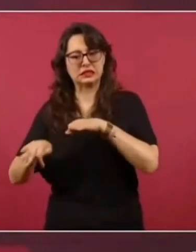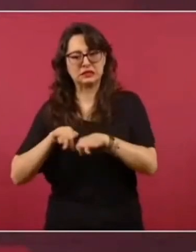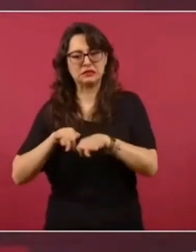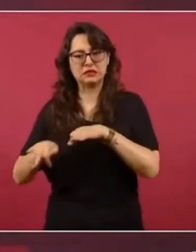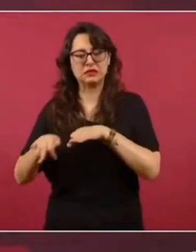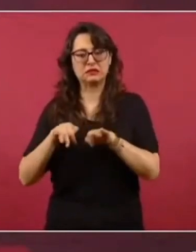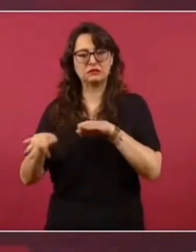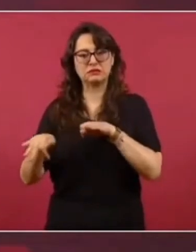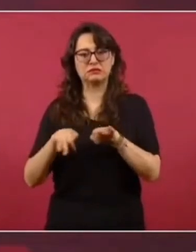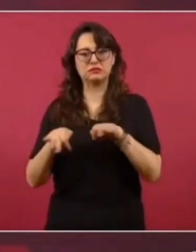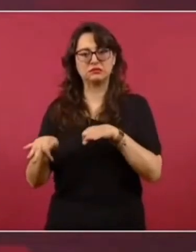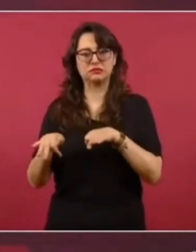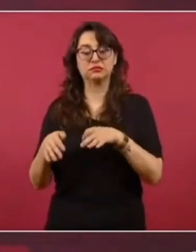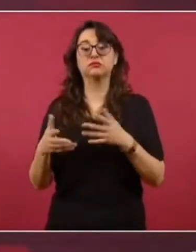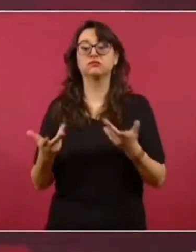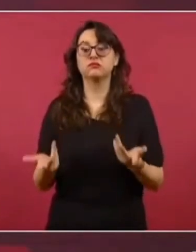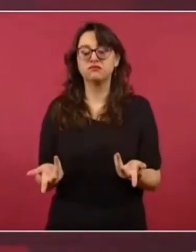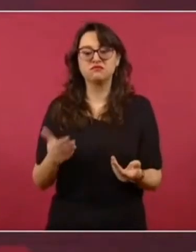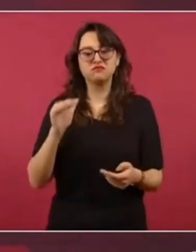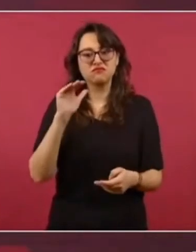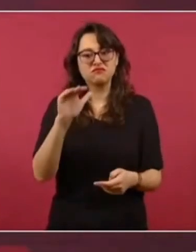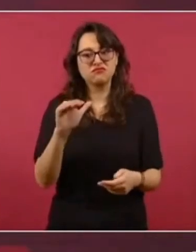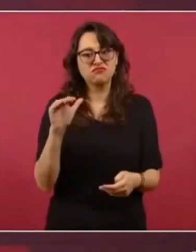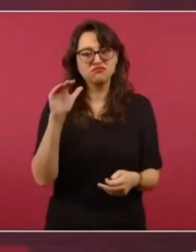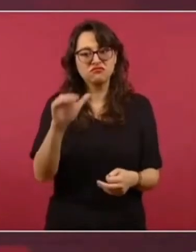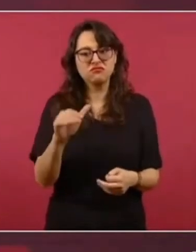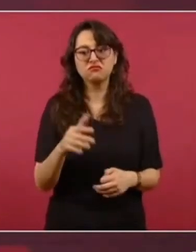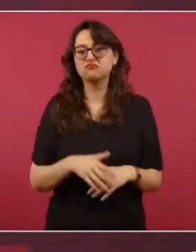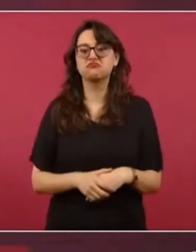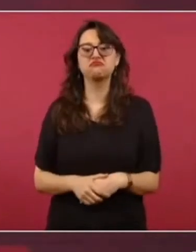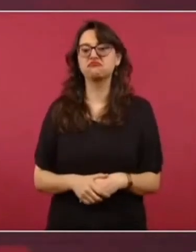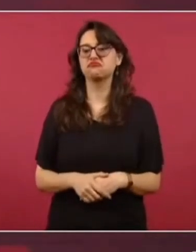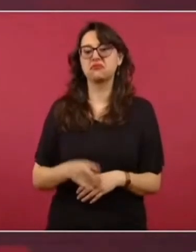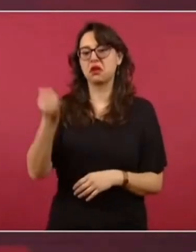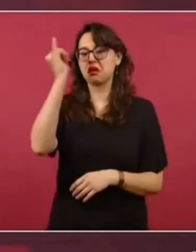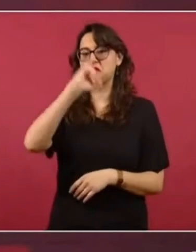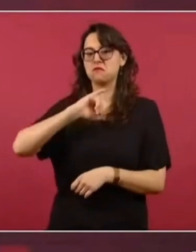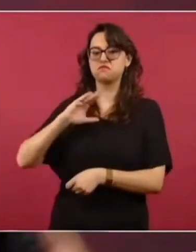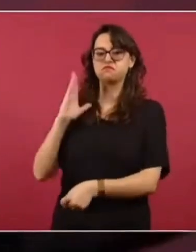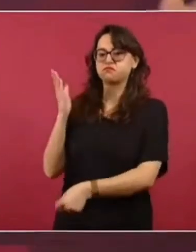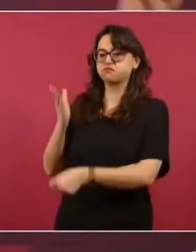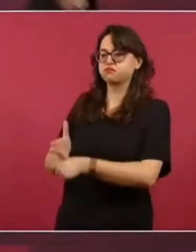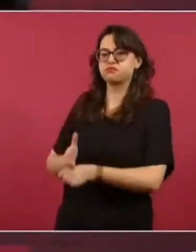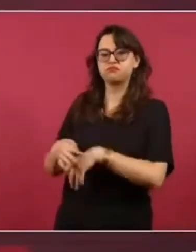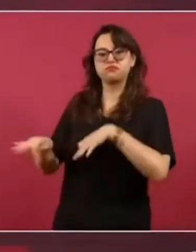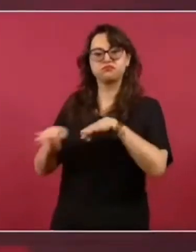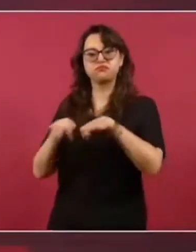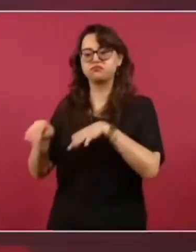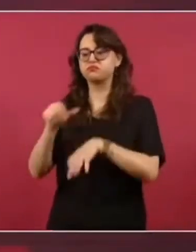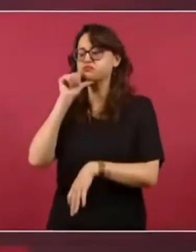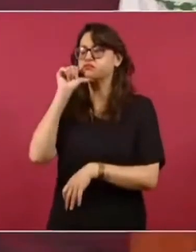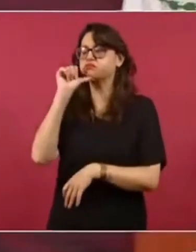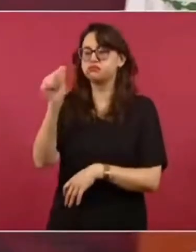porque padecían de escarmientos los obreros, él se lleva